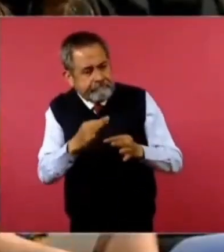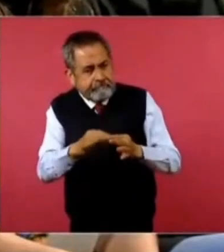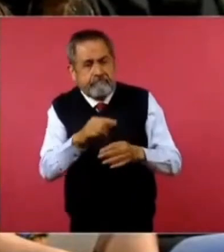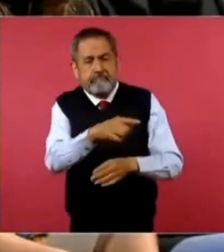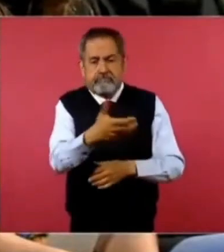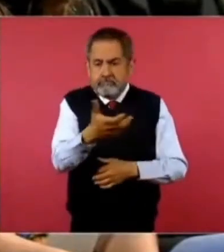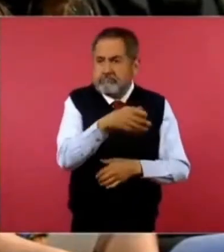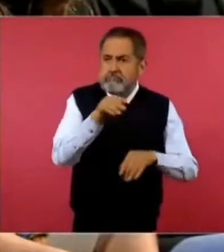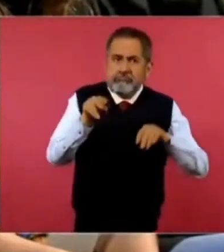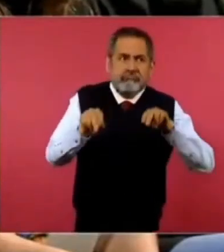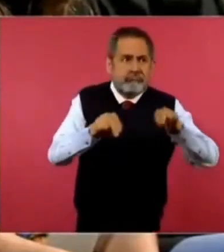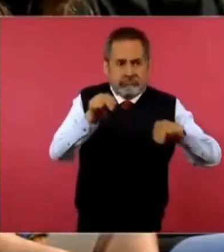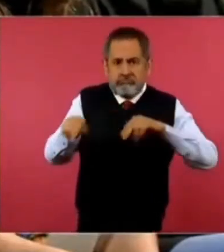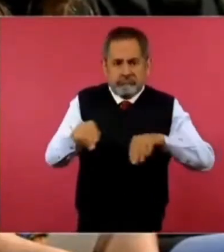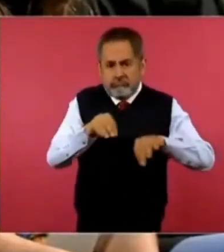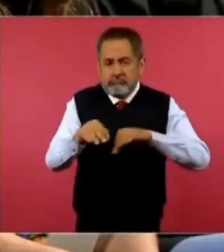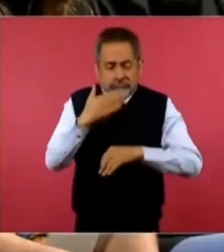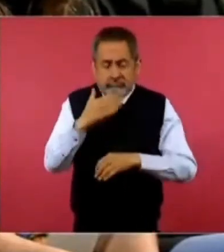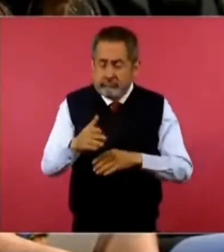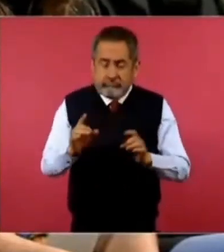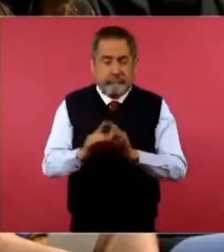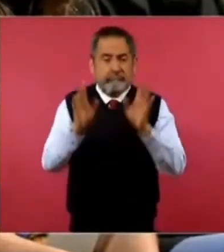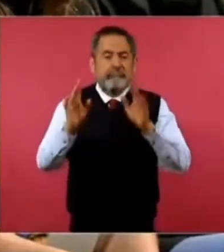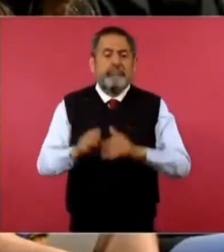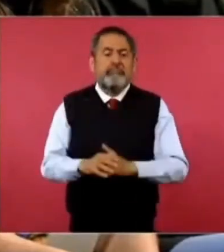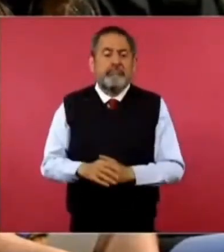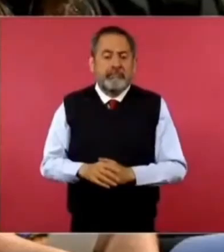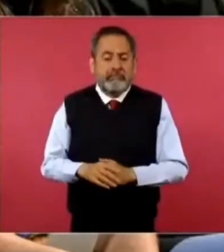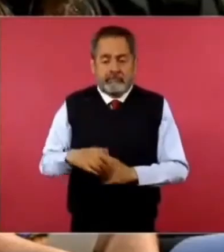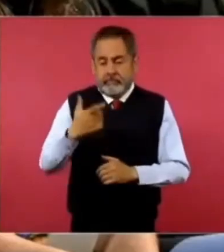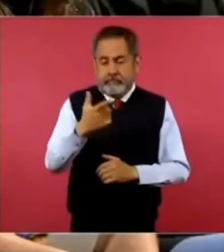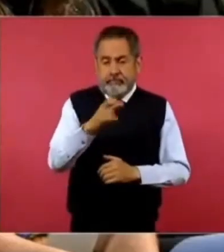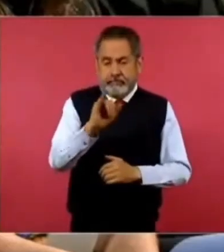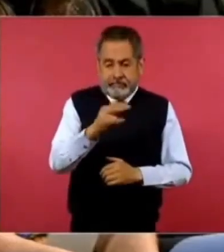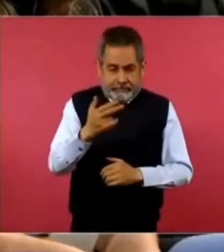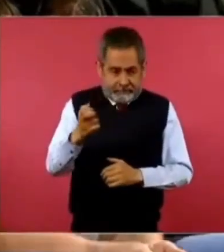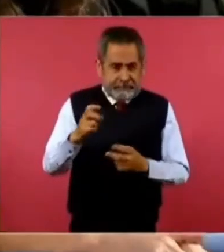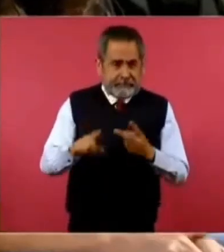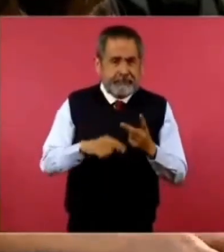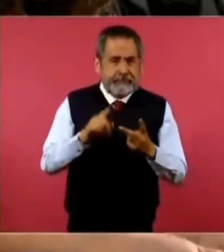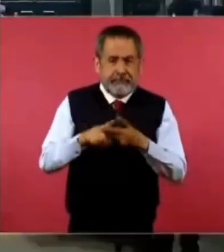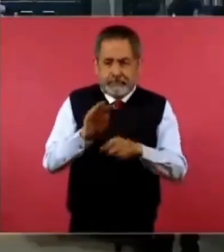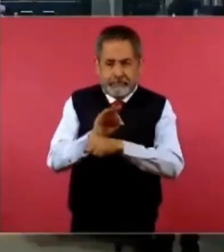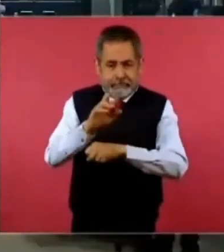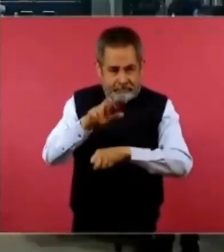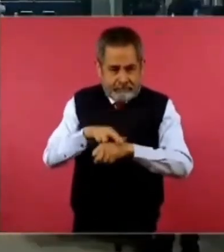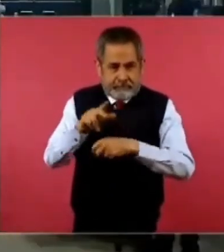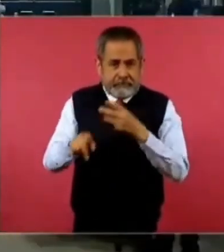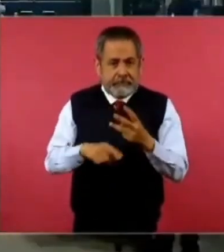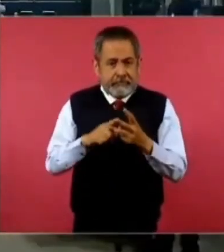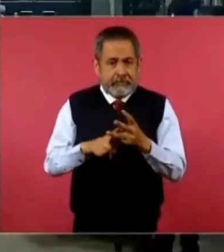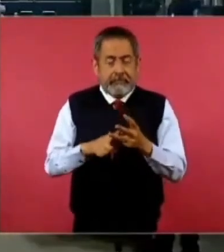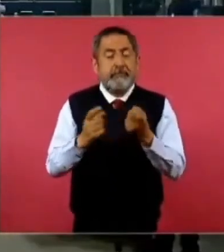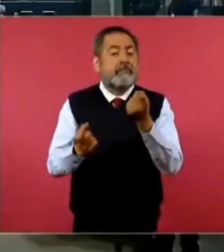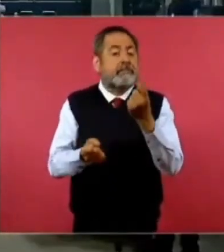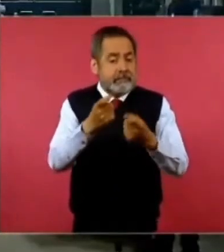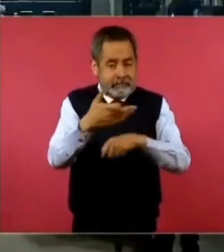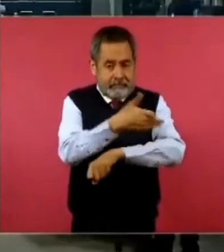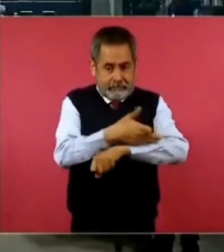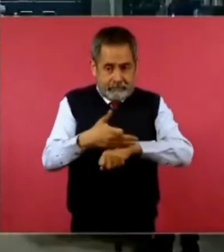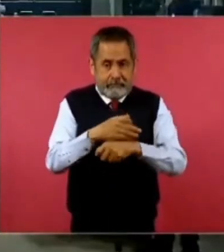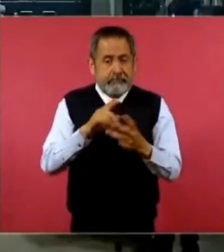campo. Y de pronto el GIEI, los defensores, hasta algunos